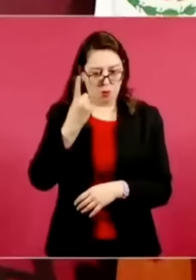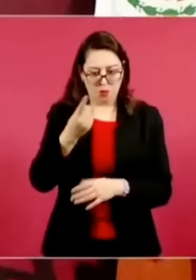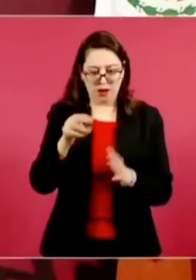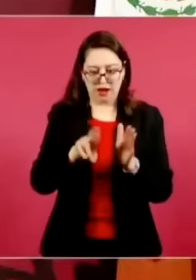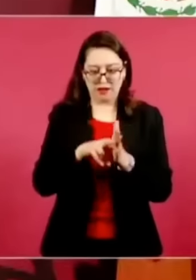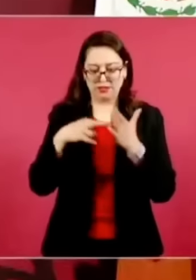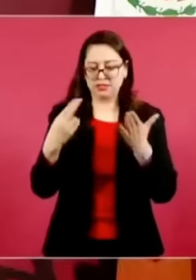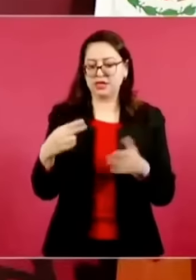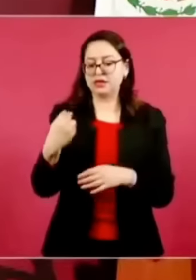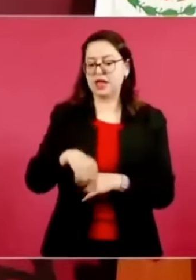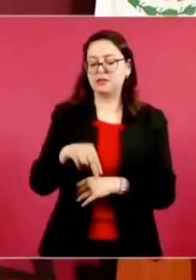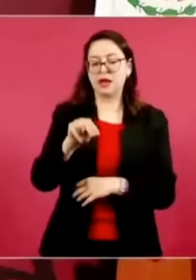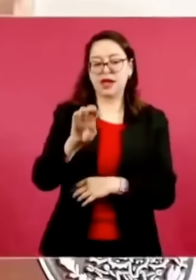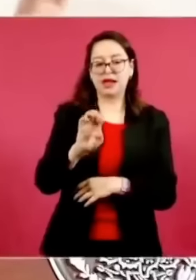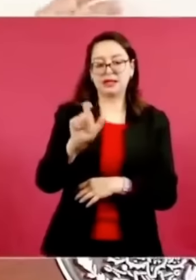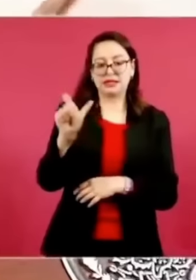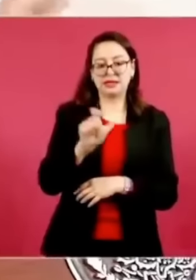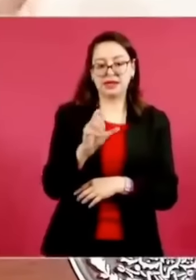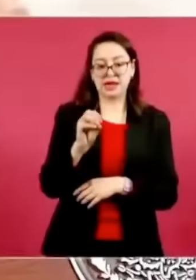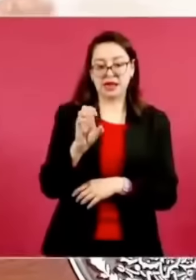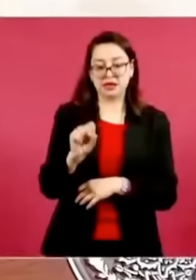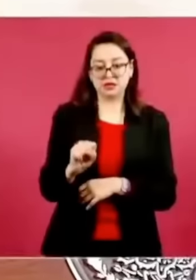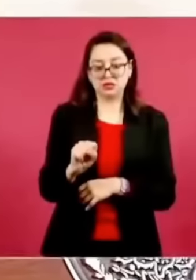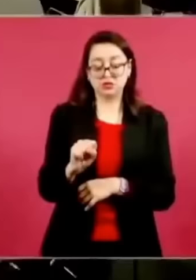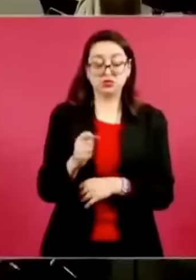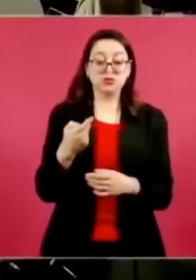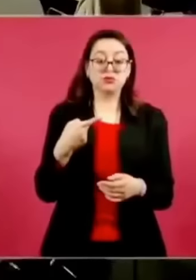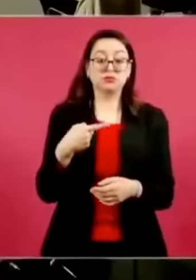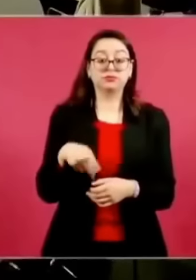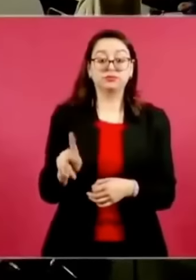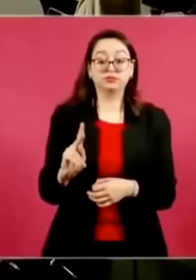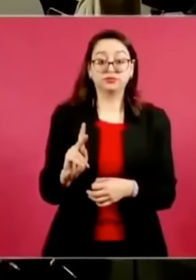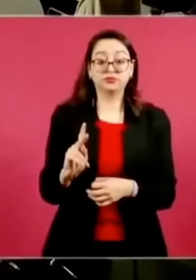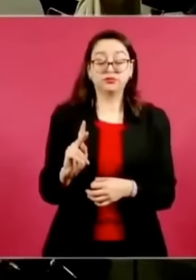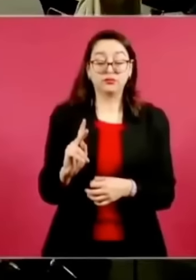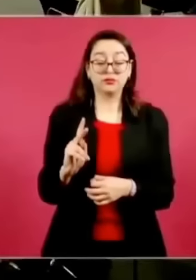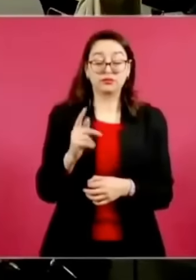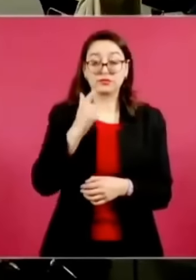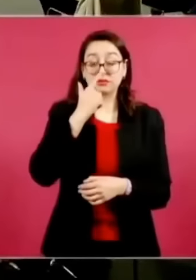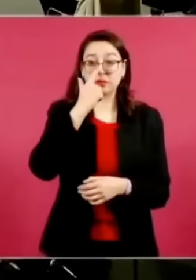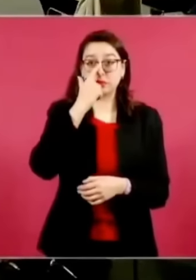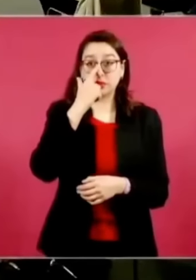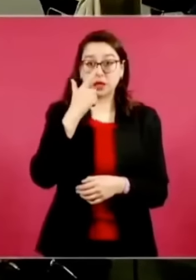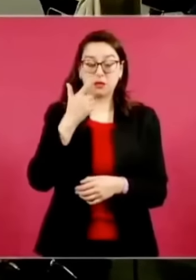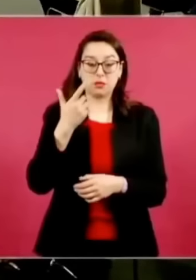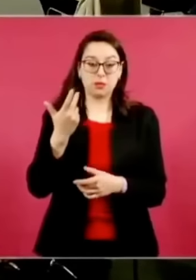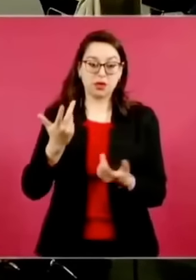Nexos, pero pues está a nivel testimonial